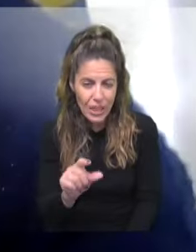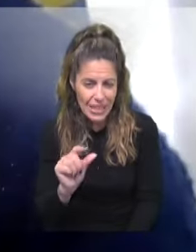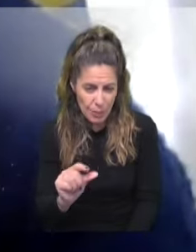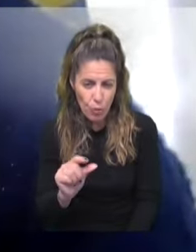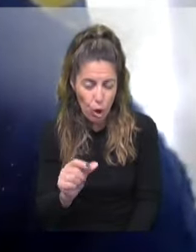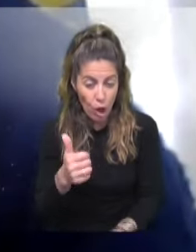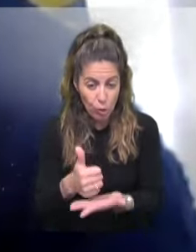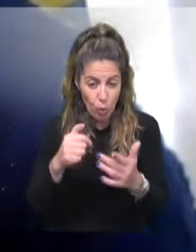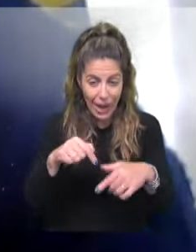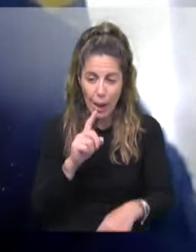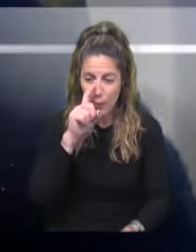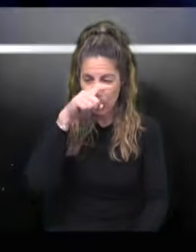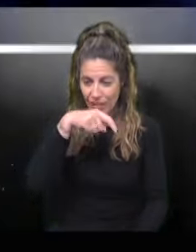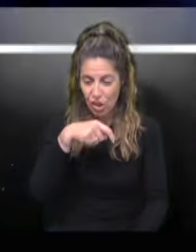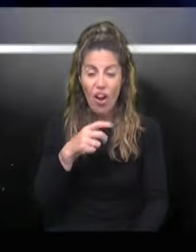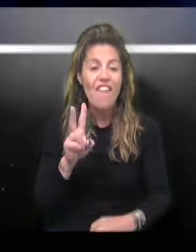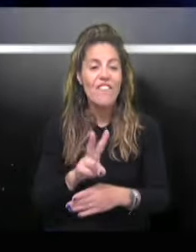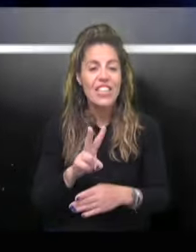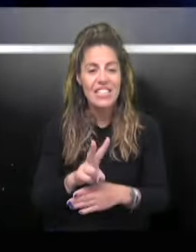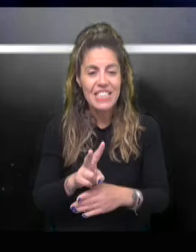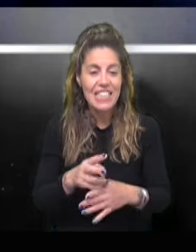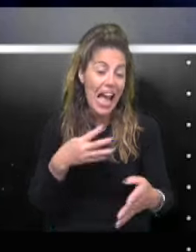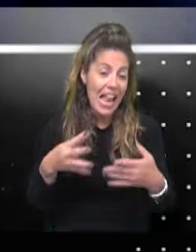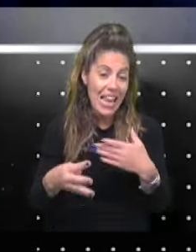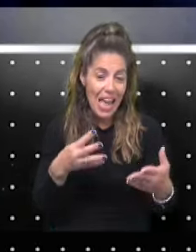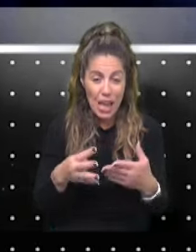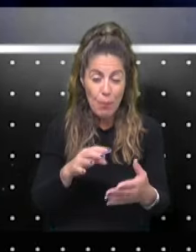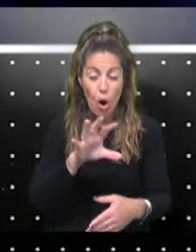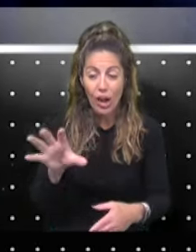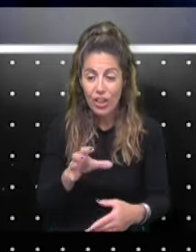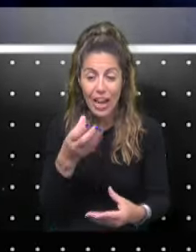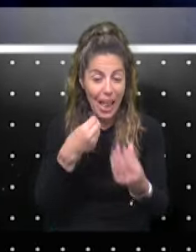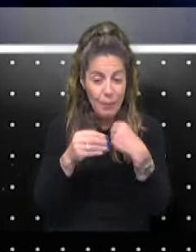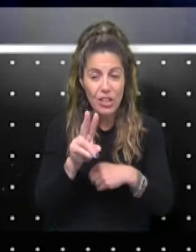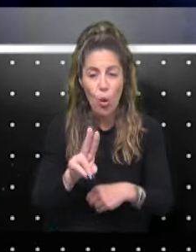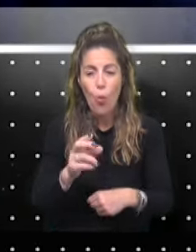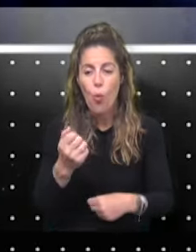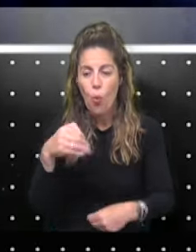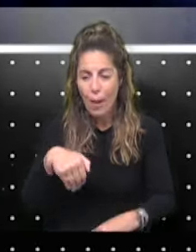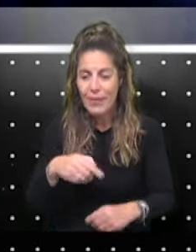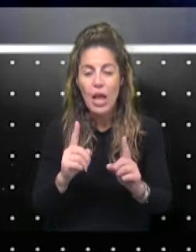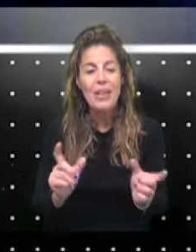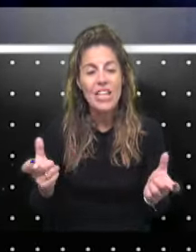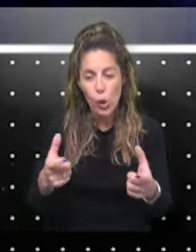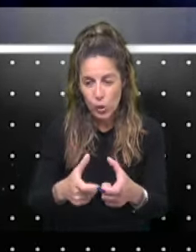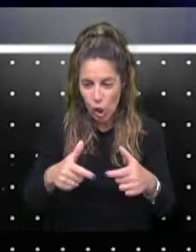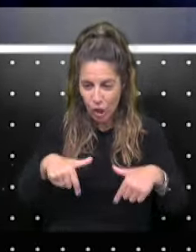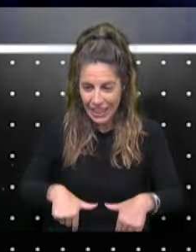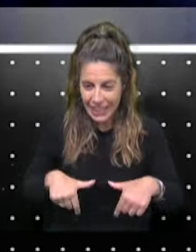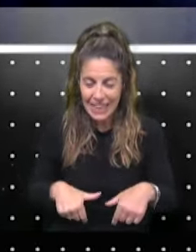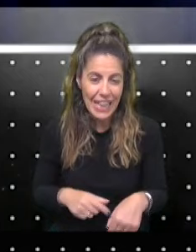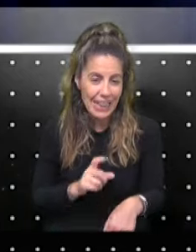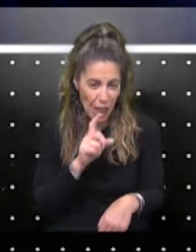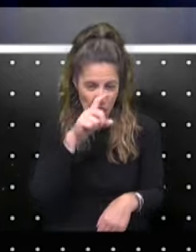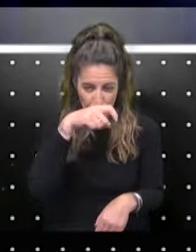en Montevideo eh puntualmente visita en la Expo Regional de alimentación de la UAM también se reunió con el intendente de Montevideo